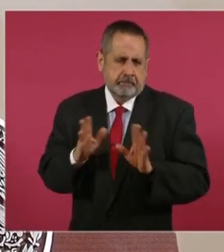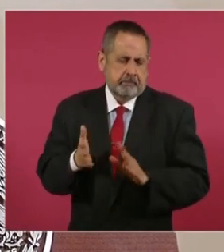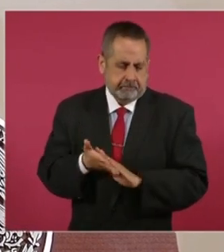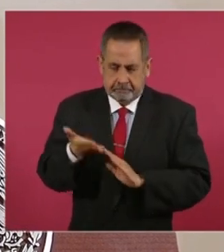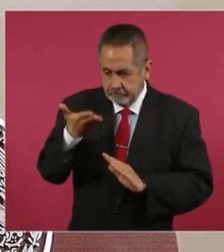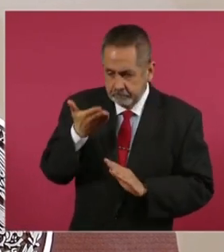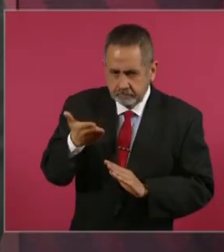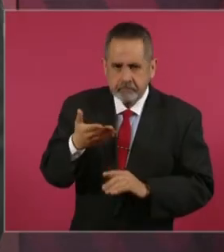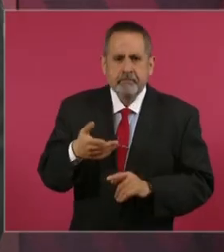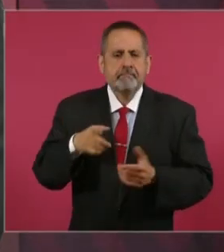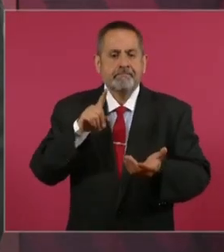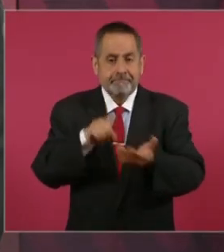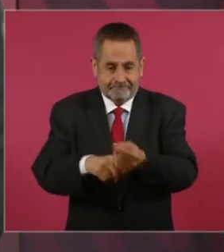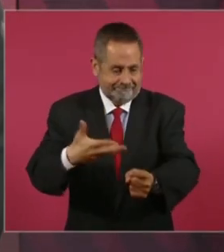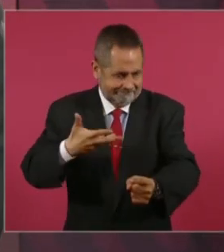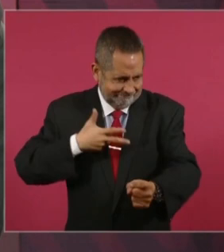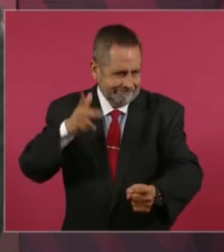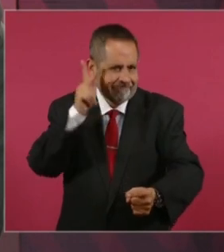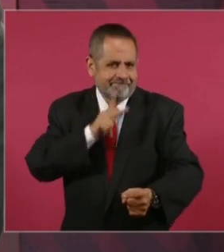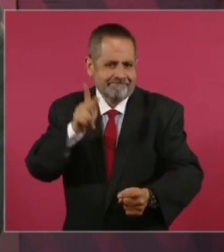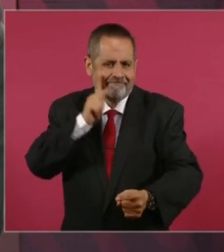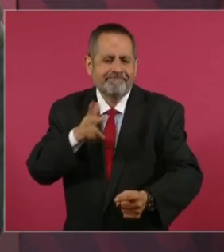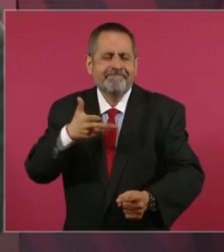y en este caso hay pruebas.